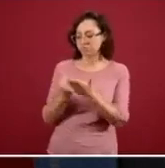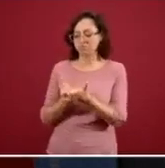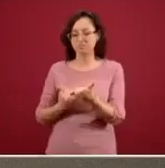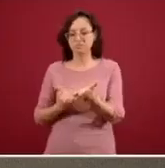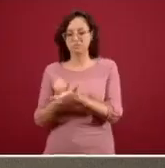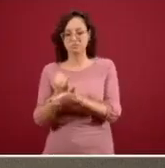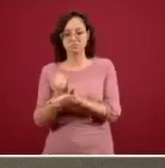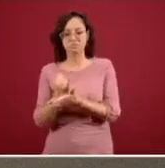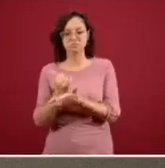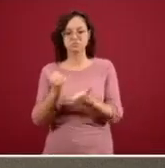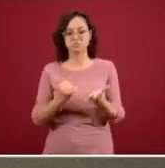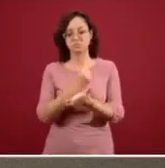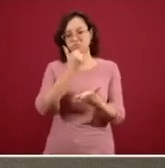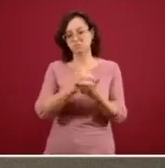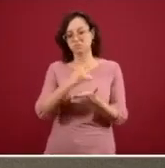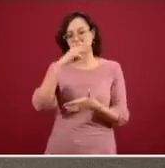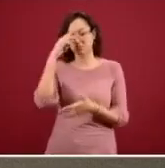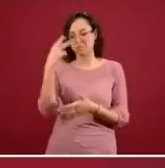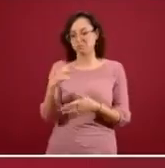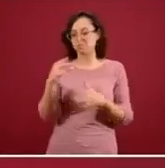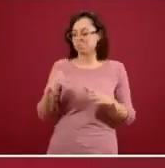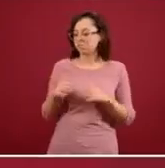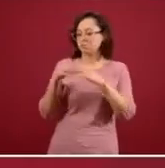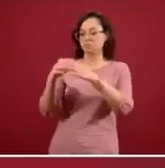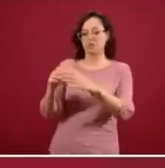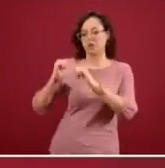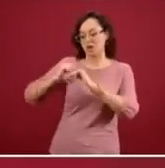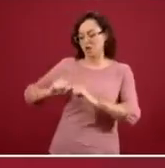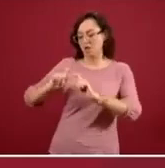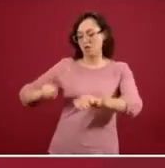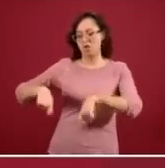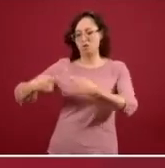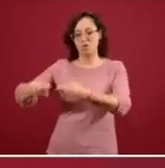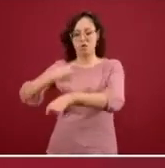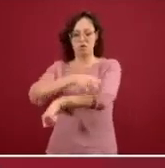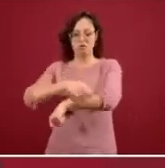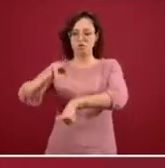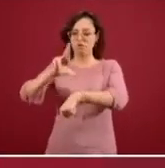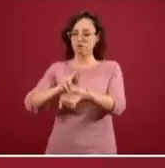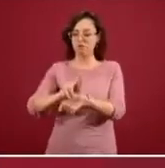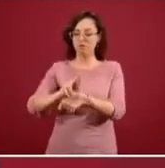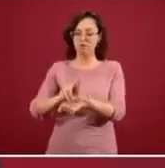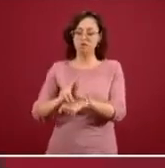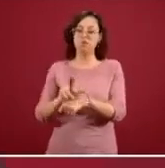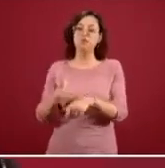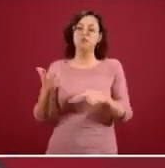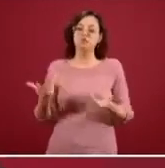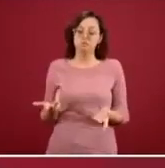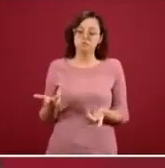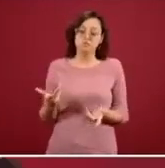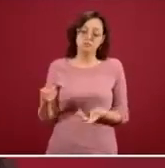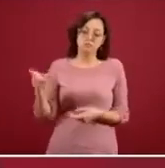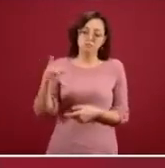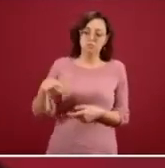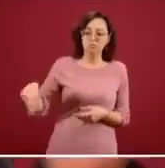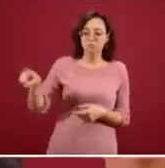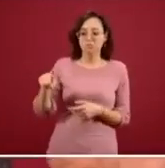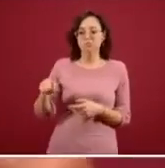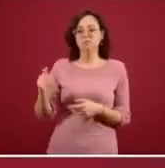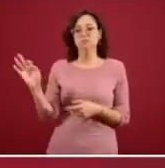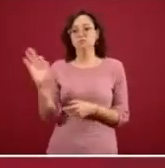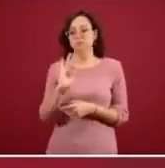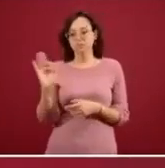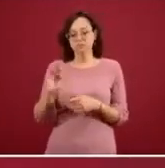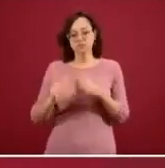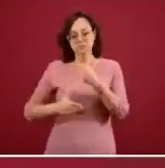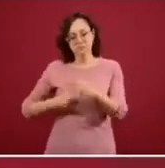zona del Valle de México tuviera su propio comando operativo de coordinación y que previsiblemente iba a estar más adelante que el